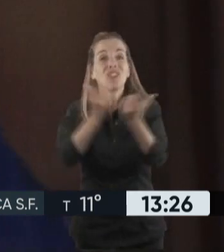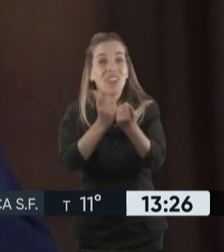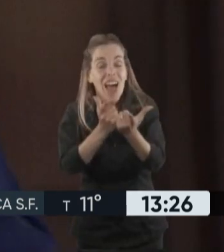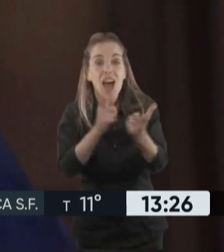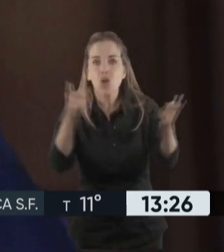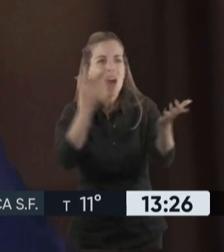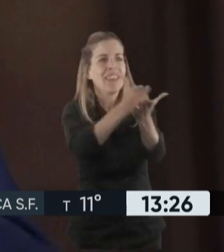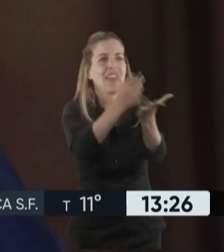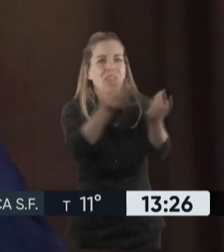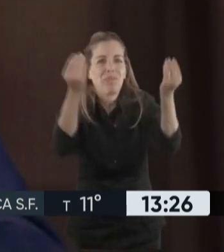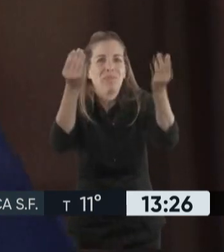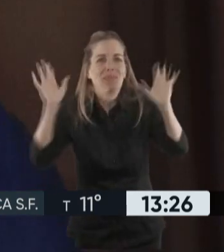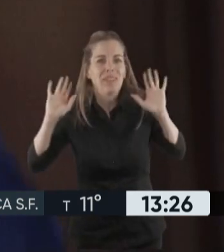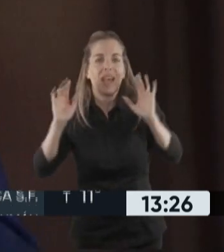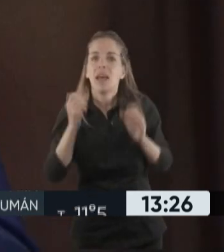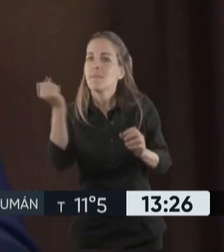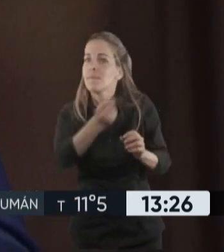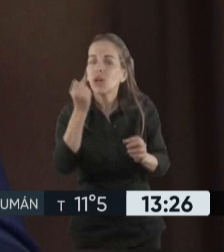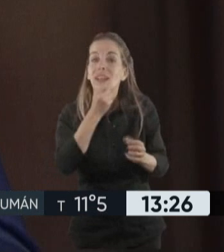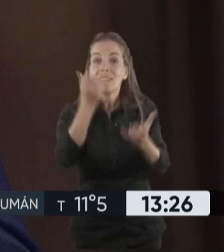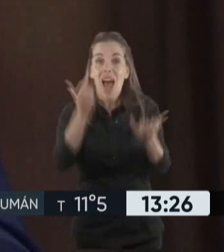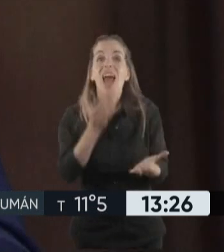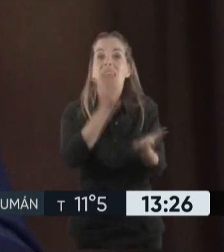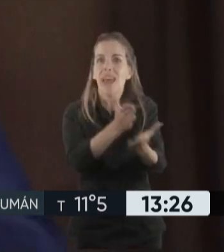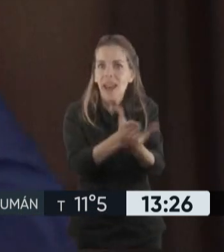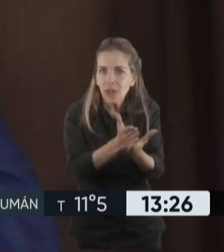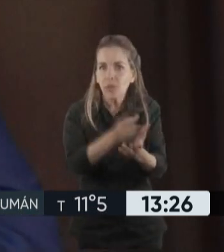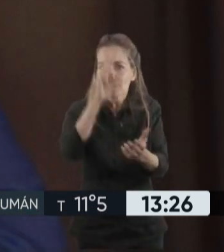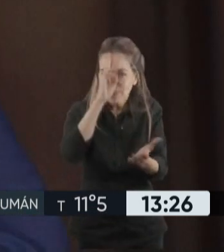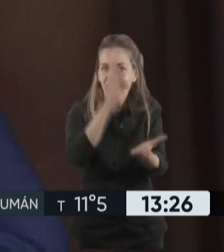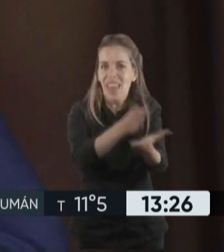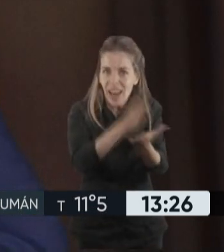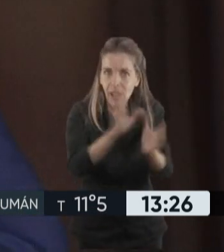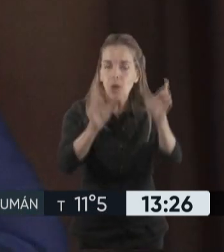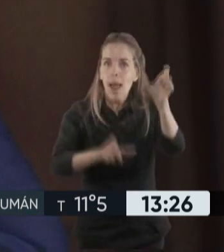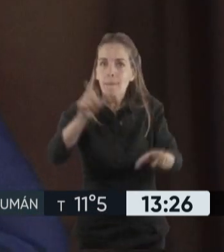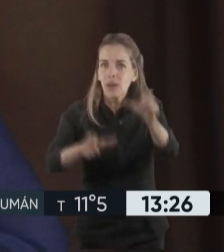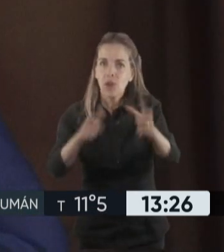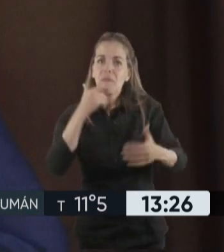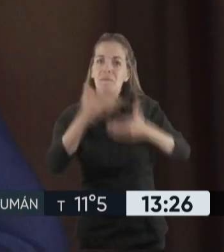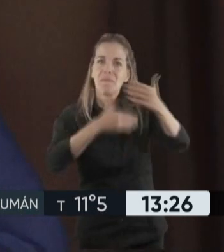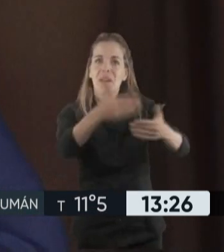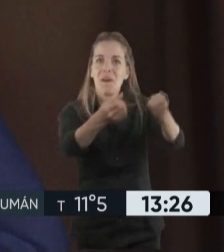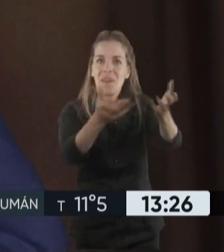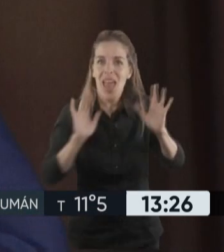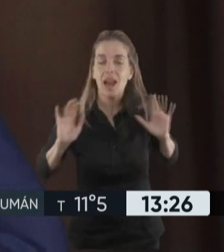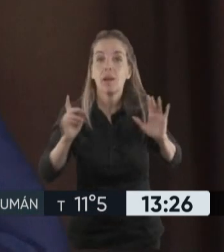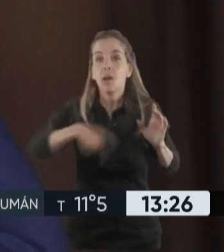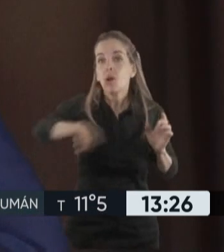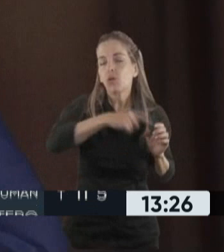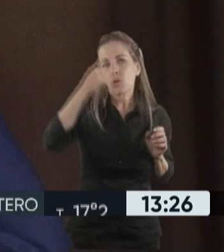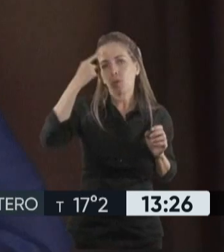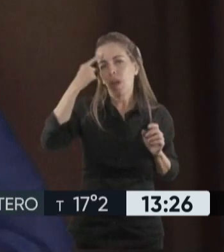los argentinos y las argentinas tienen más derechos. Y nosotros no somos los que pensamos que el